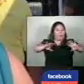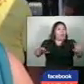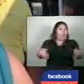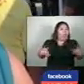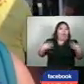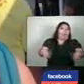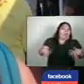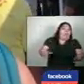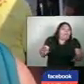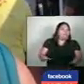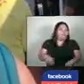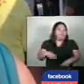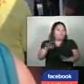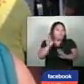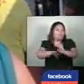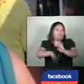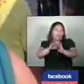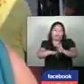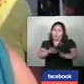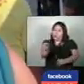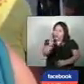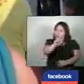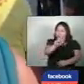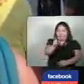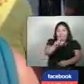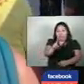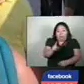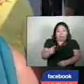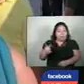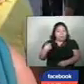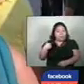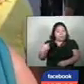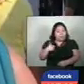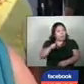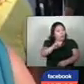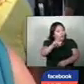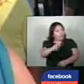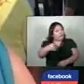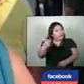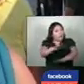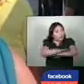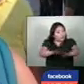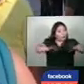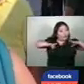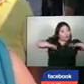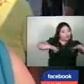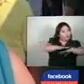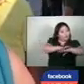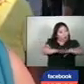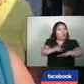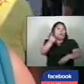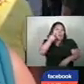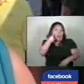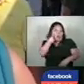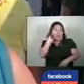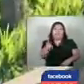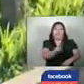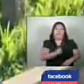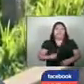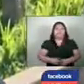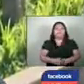tomarlo a la ligera y no tomarlo como una simple distracción o que bien que ya terminamos las vacaciones, sino también cuidarse y cuidar a los demás.